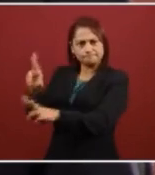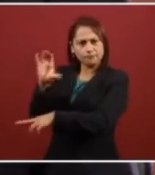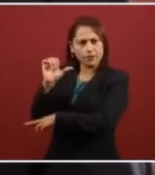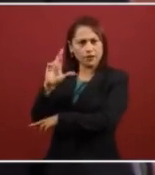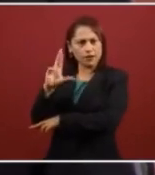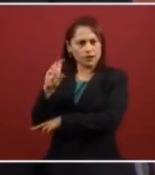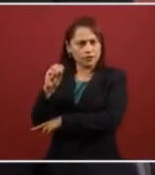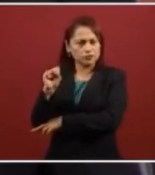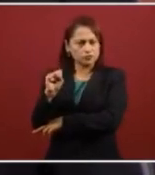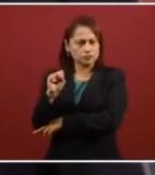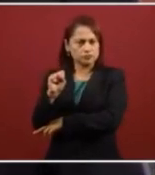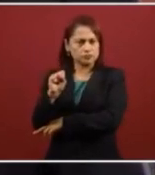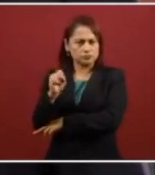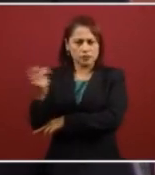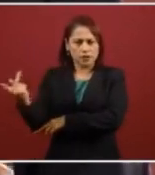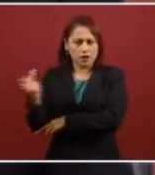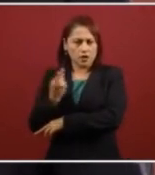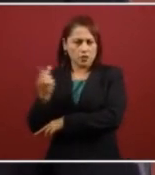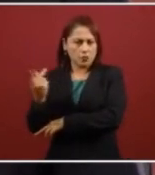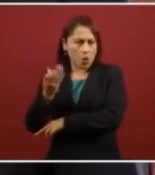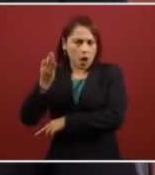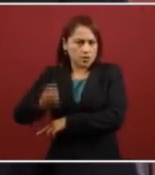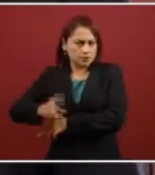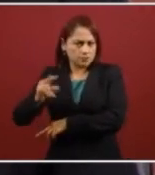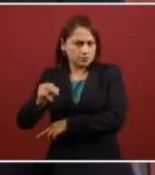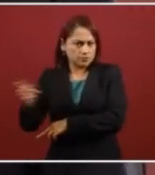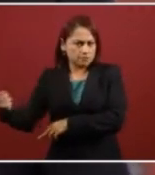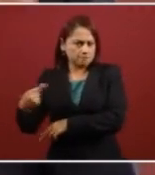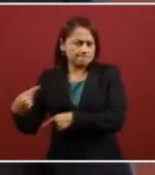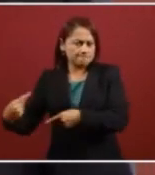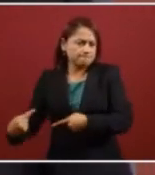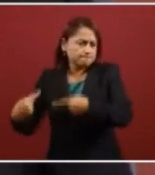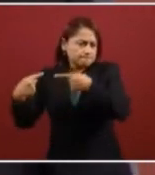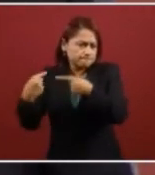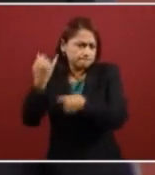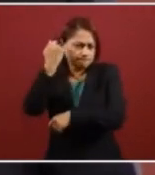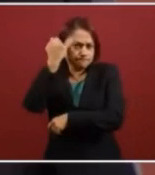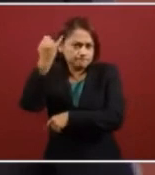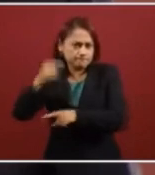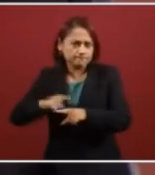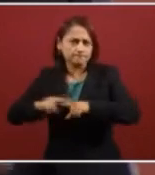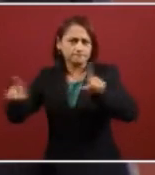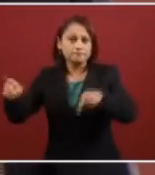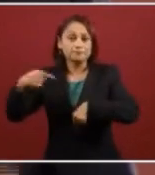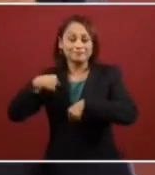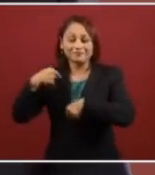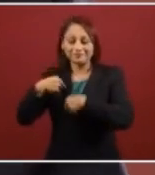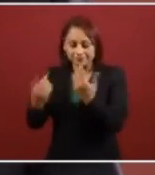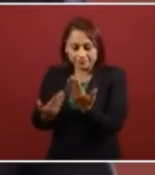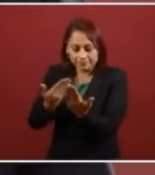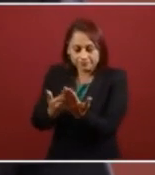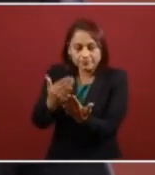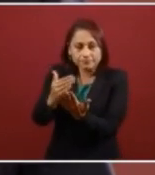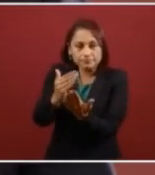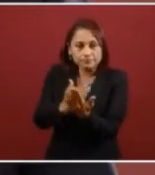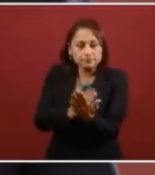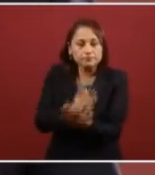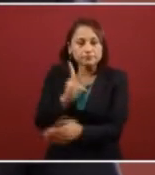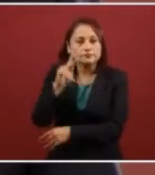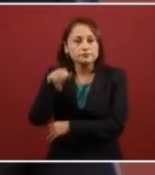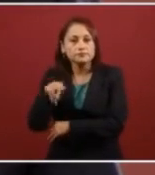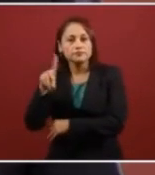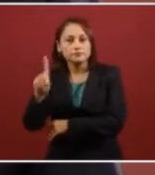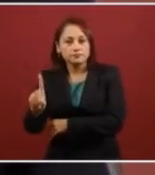diferencias. But we have differences. O sea, tuvimos diferencias. We had differences. Les hablaba yo del plan de desarrollo. I would imagínense talk to lo que es the development plan.